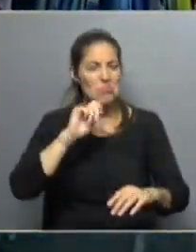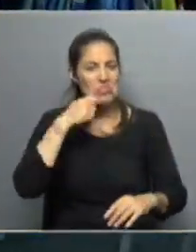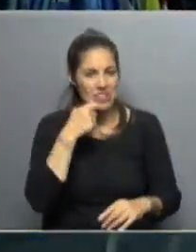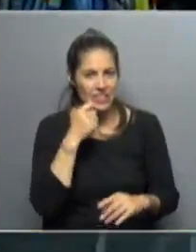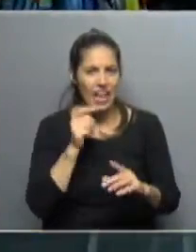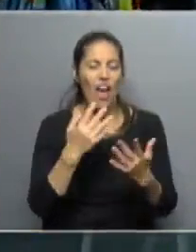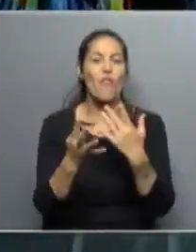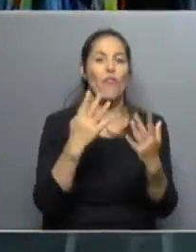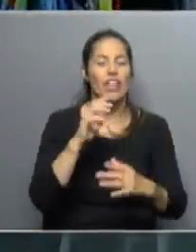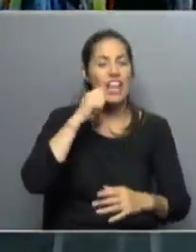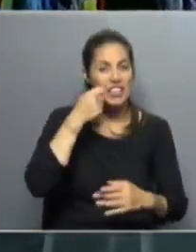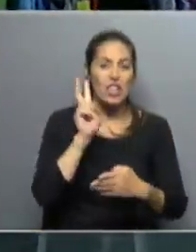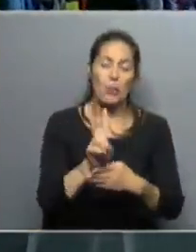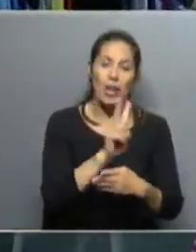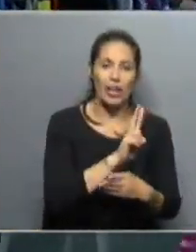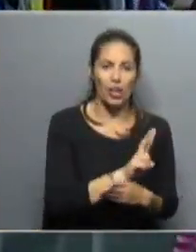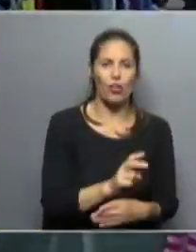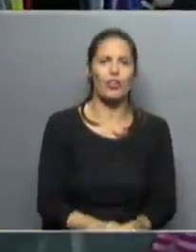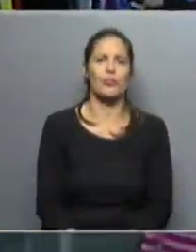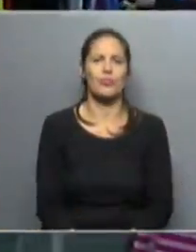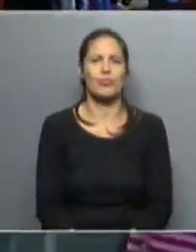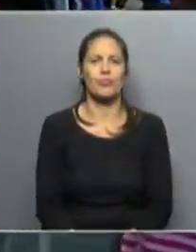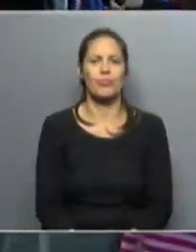y que la feria está muy linda para recorrer, ¿no?